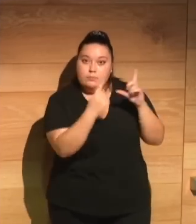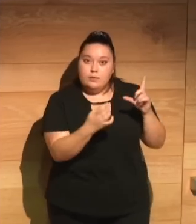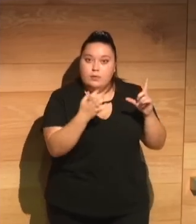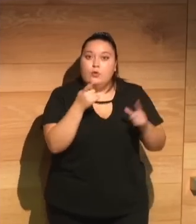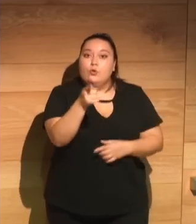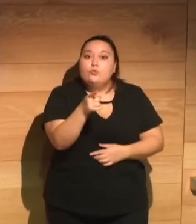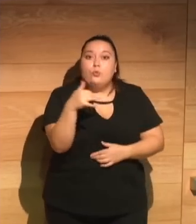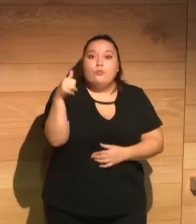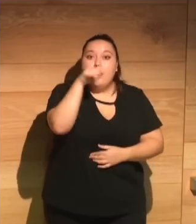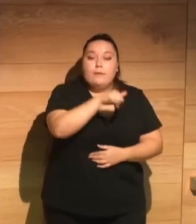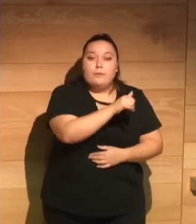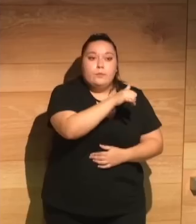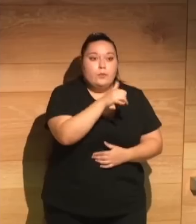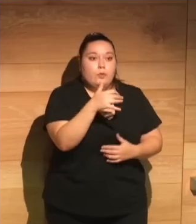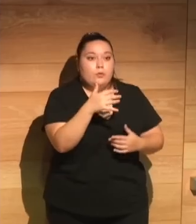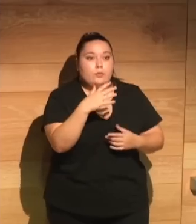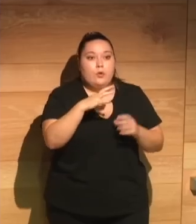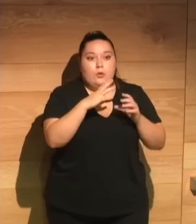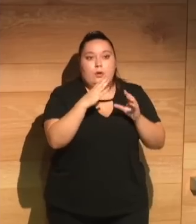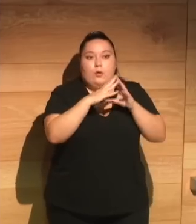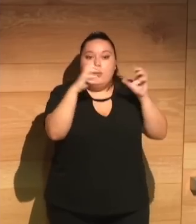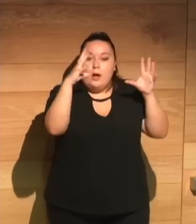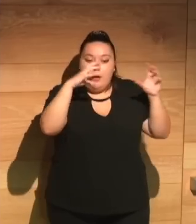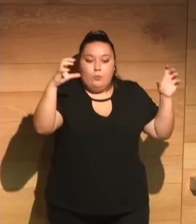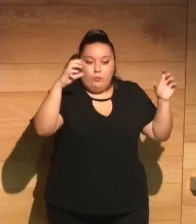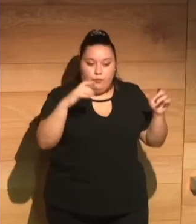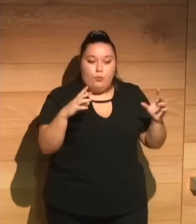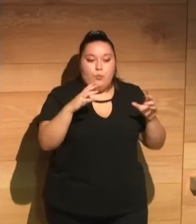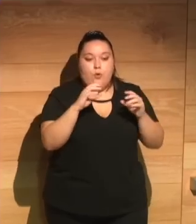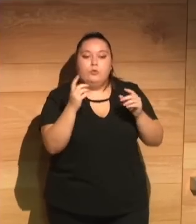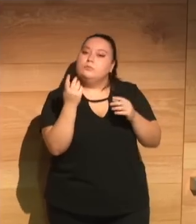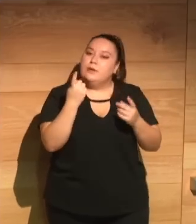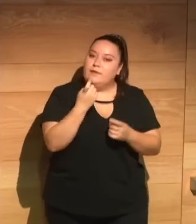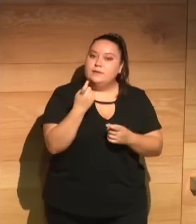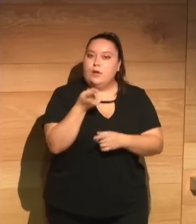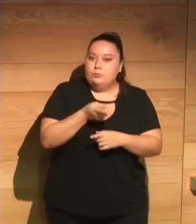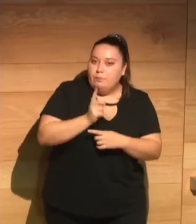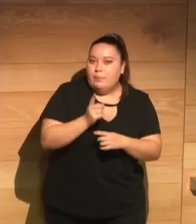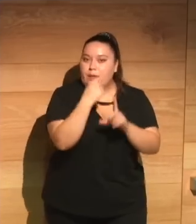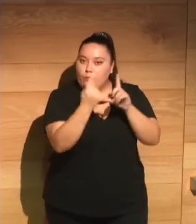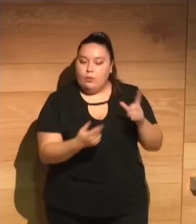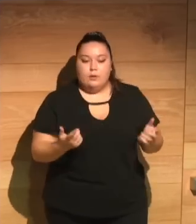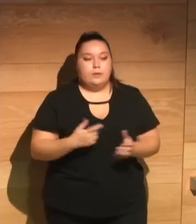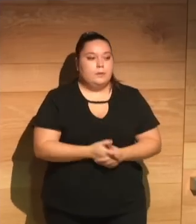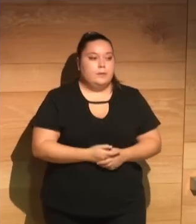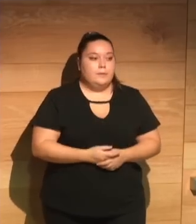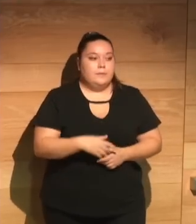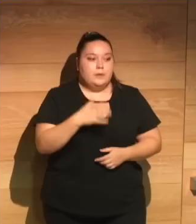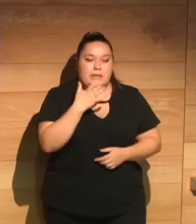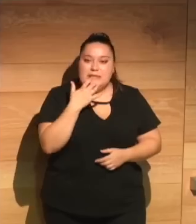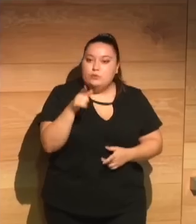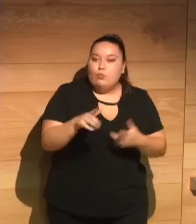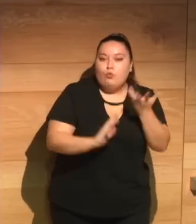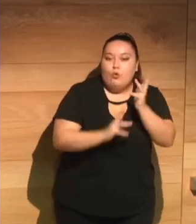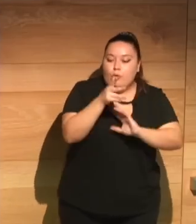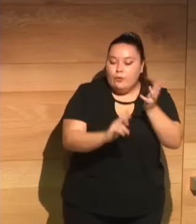avión, con el humo del reactor vas a hacer un pene en el cielo. Si le das un carboncillo de que acaba de salir de la hoguera recién hecha, vas